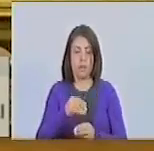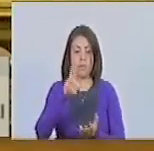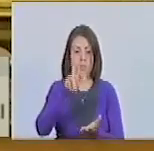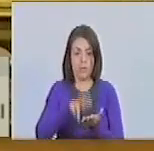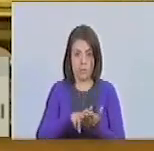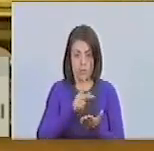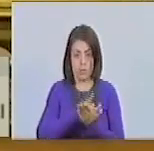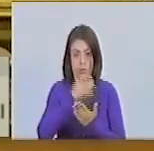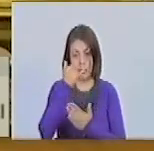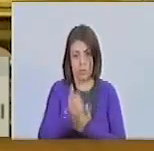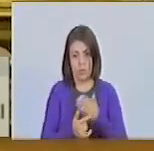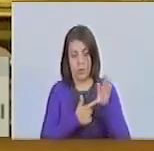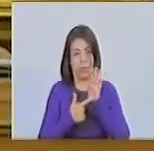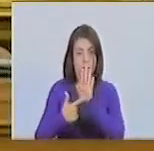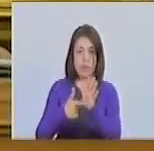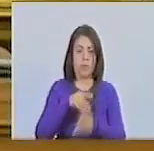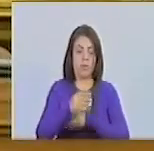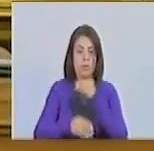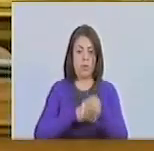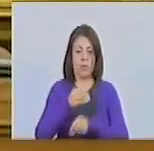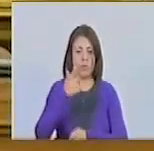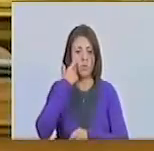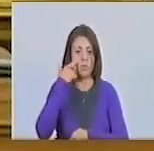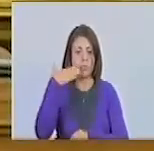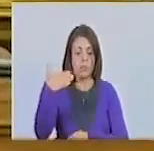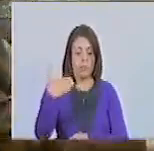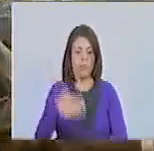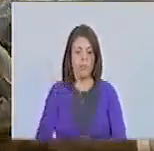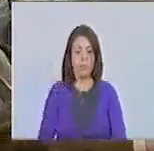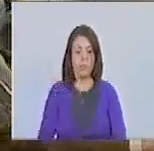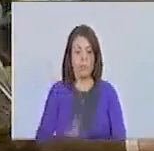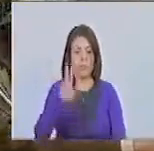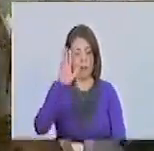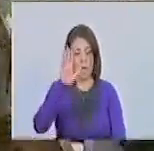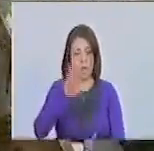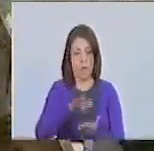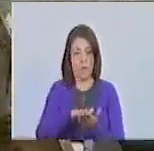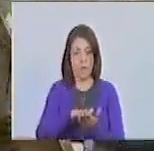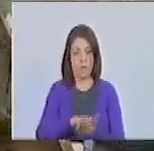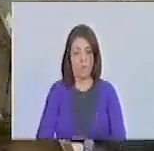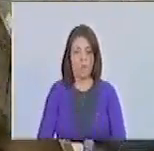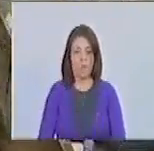proyecto de acta presentado, sírvanse a manifestarlo con la señal de costumbre. Queda aprobada.